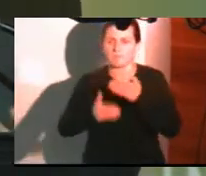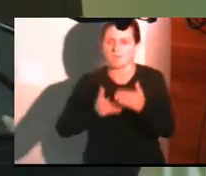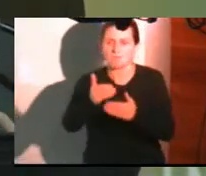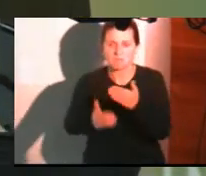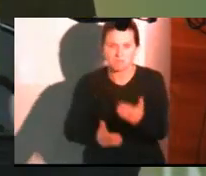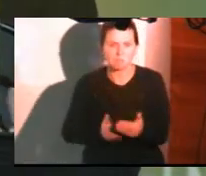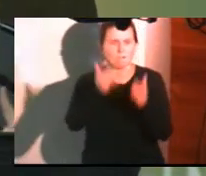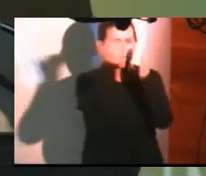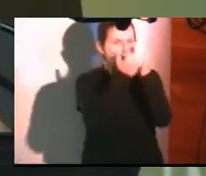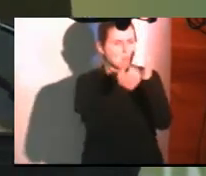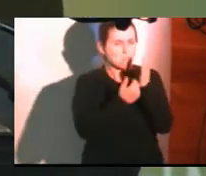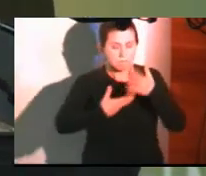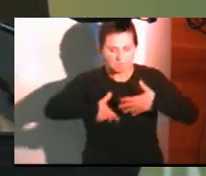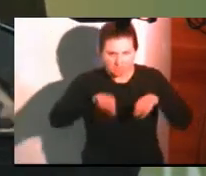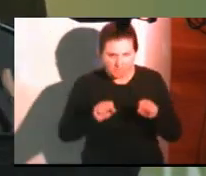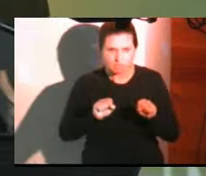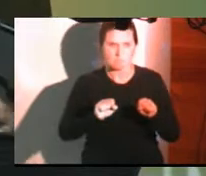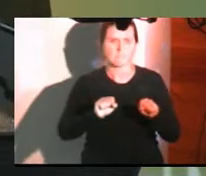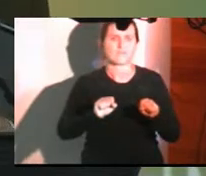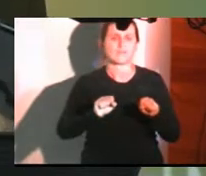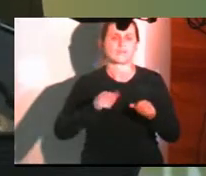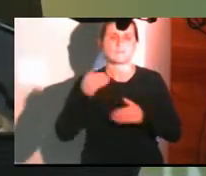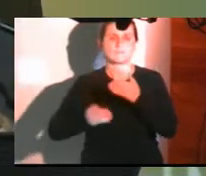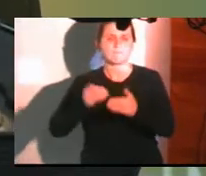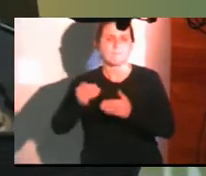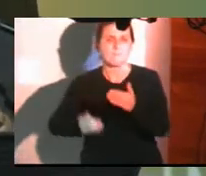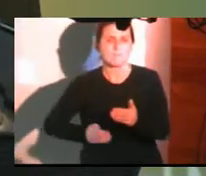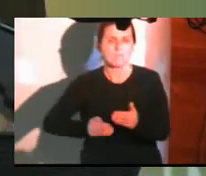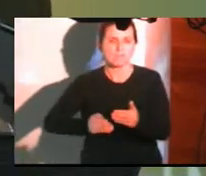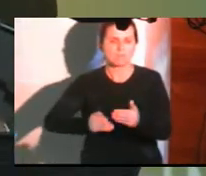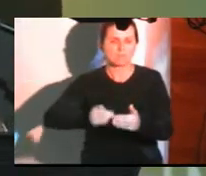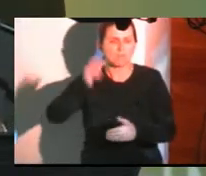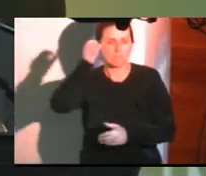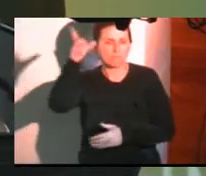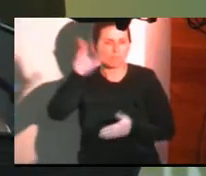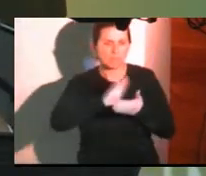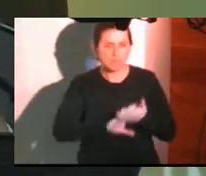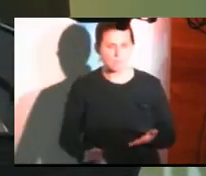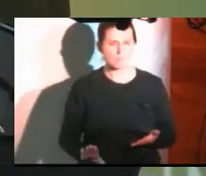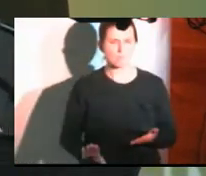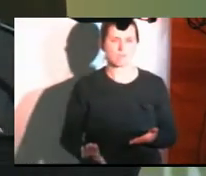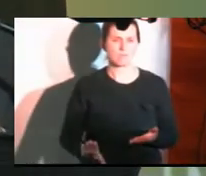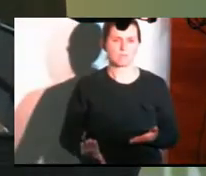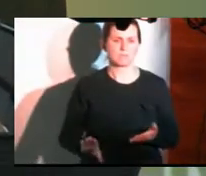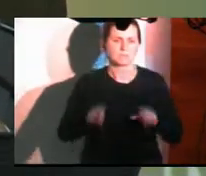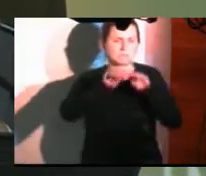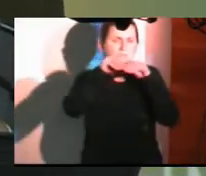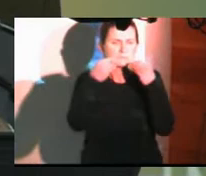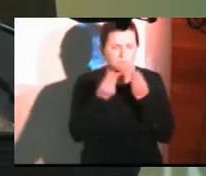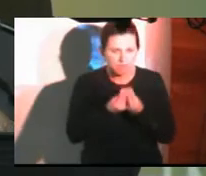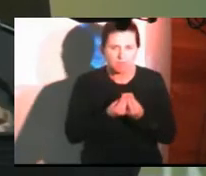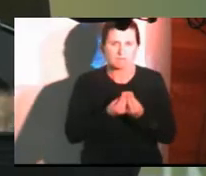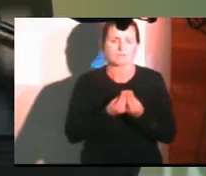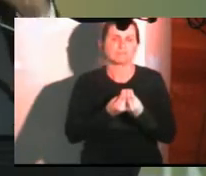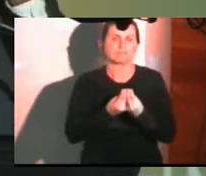los proyectos que llevamos adelante, plantear nuevas ideas, resolver lo que necesita el ciudadano, más y